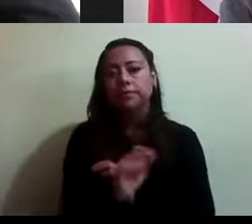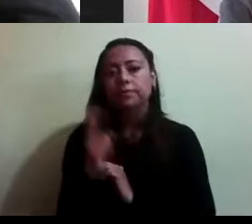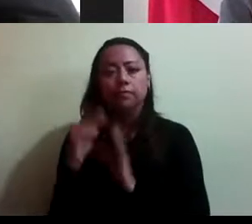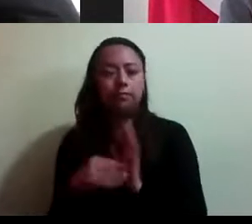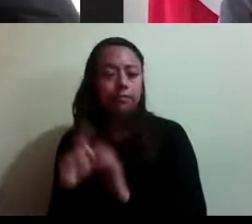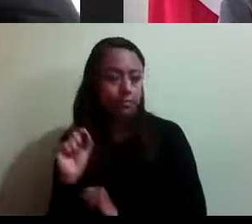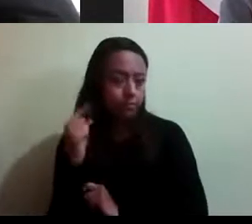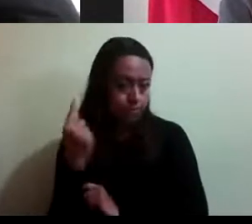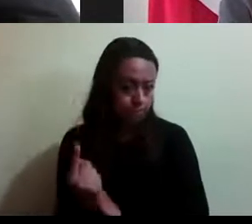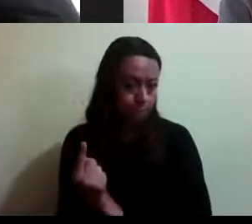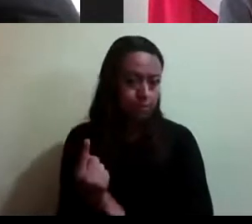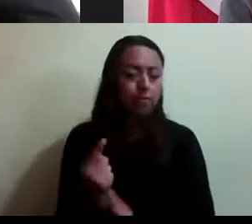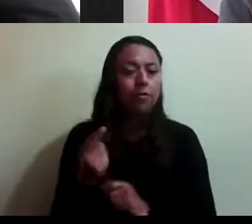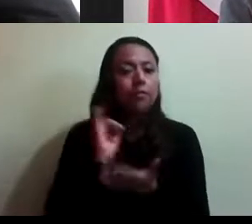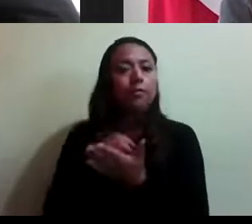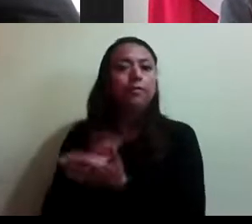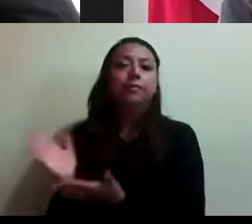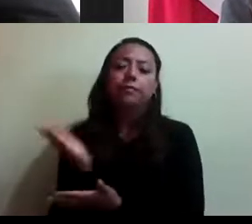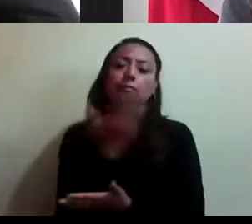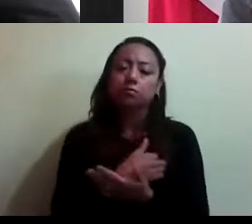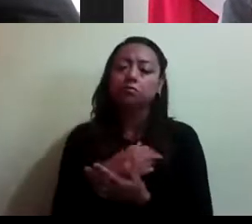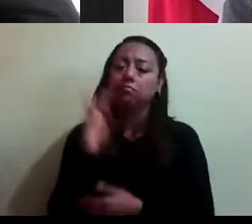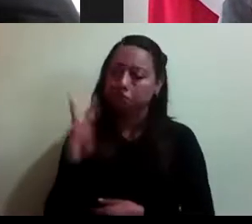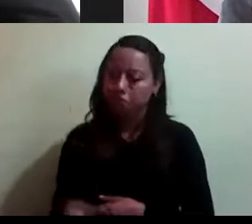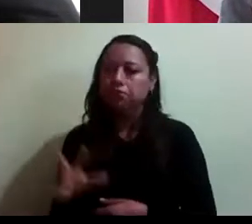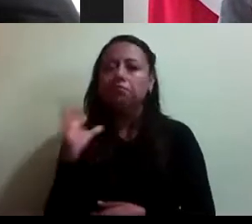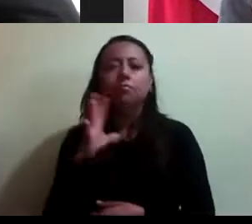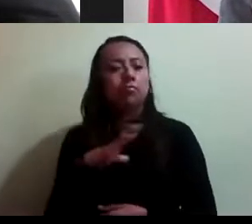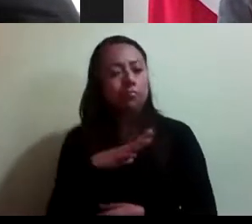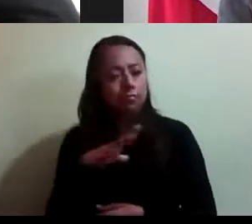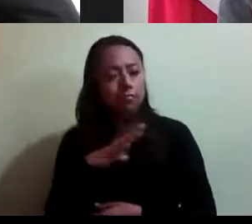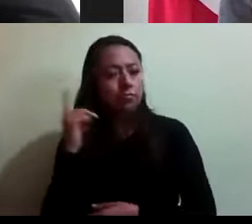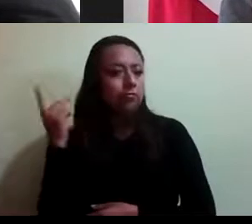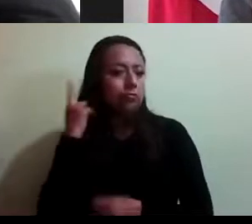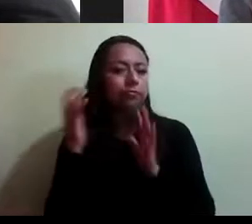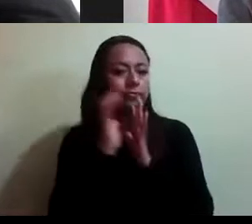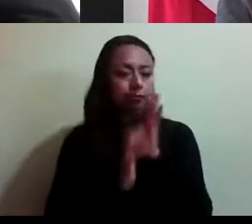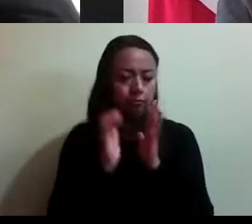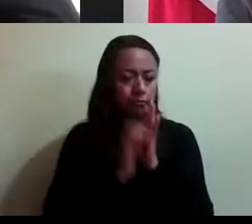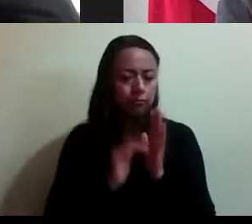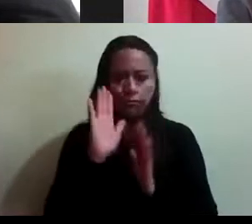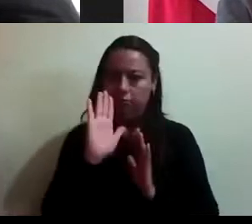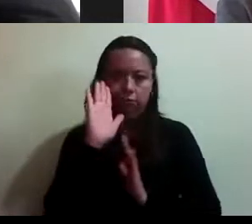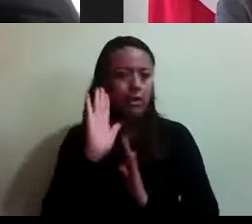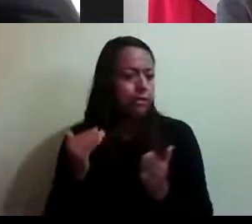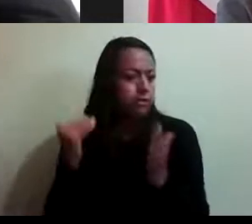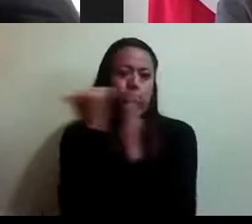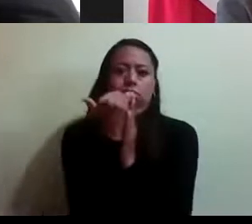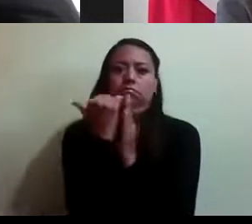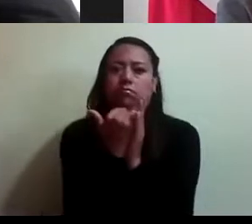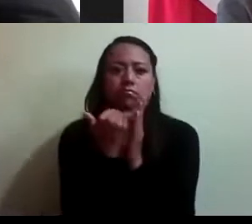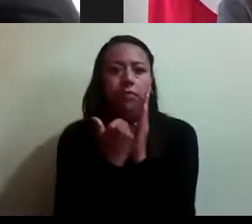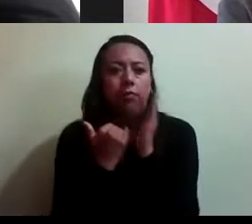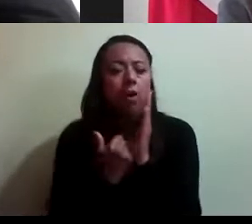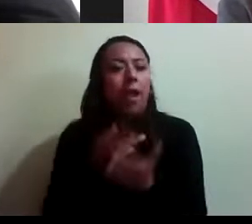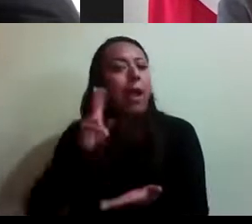fiscal, por supuesto que habrá una política de austeridad como un principio, como un valor en favor de la Ciudad